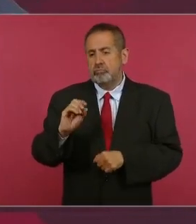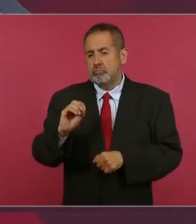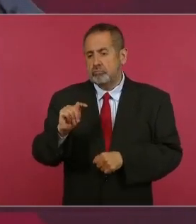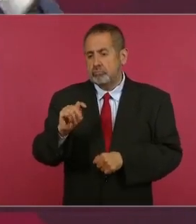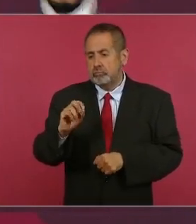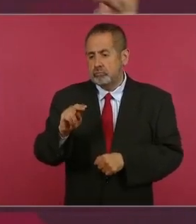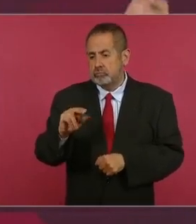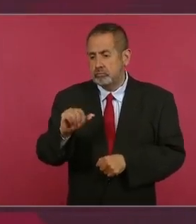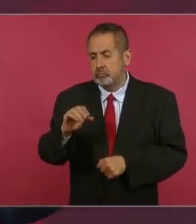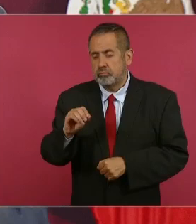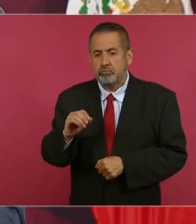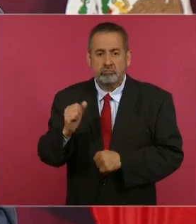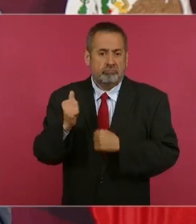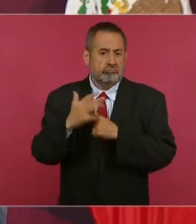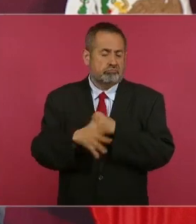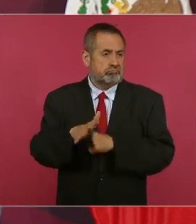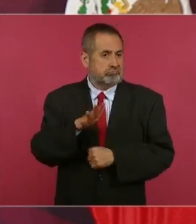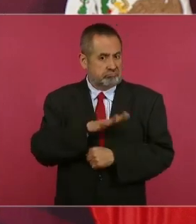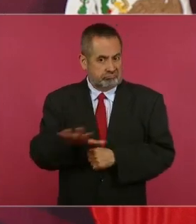tiene su esplendor